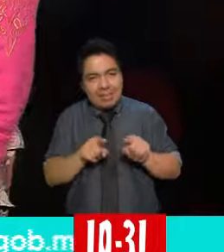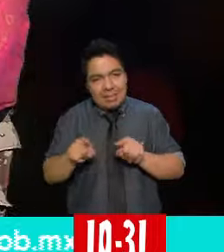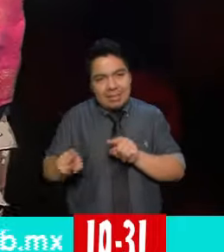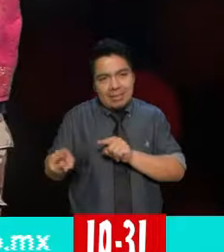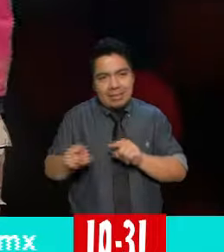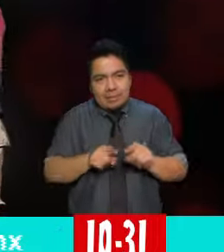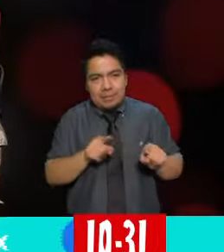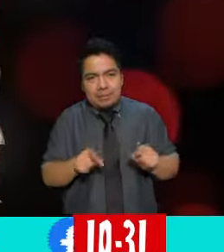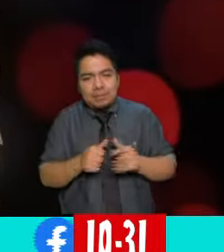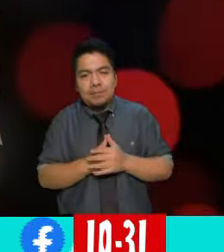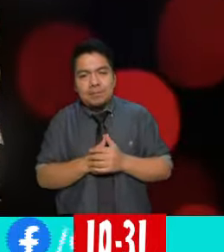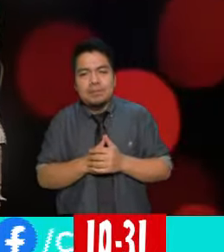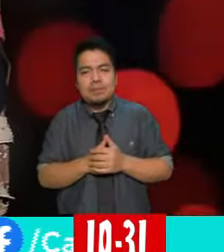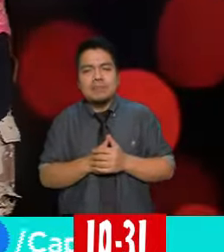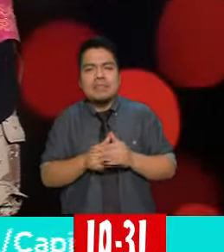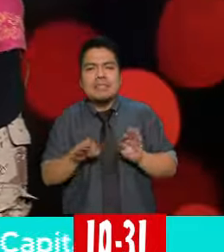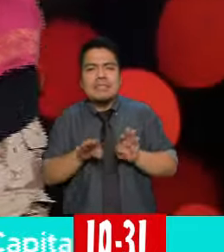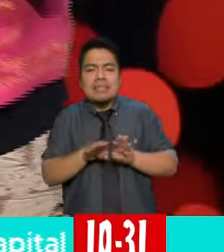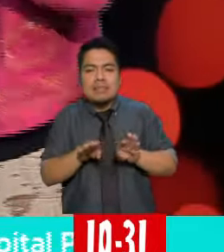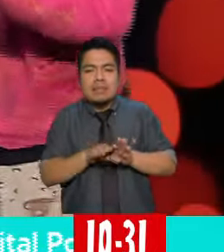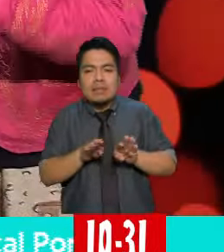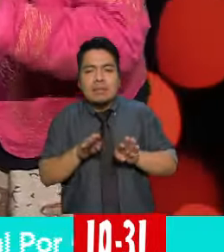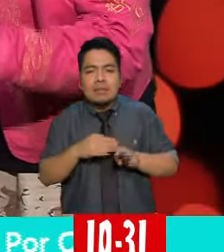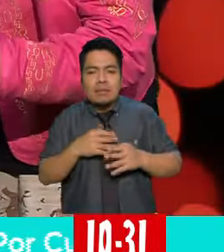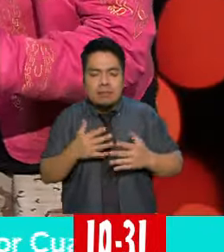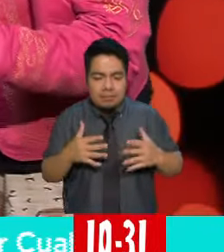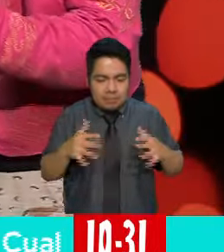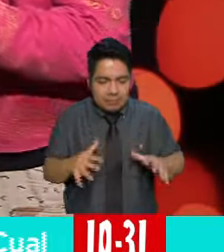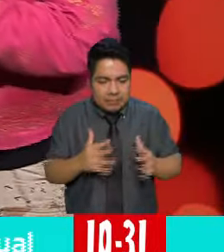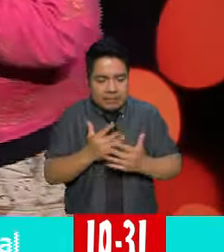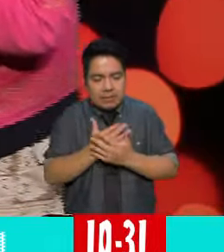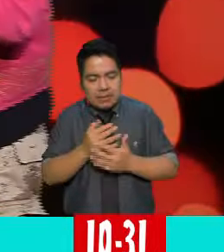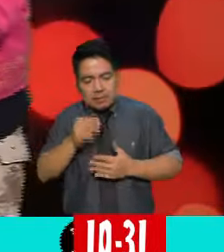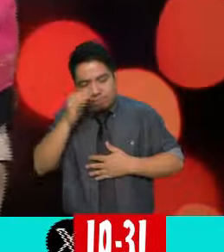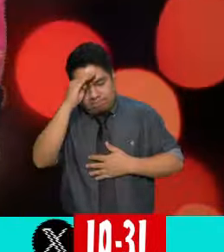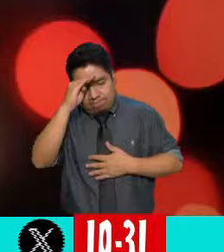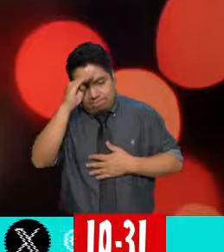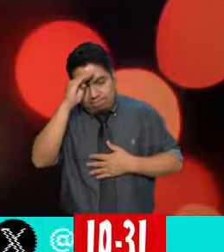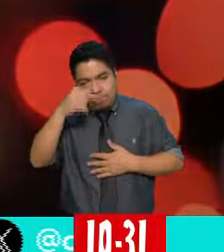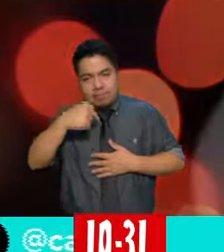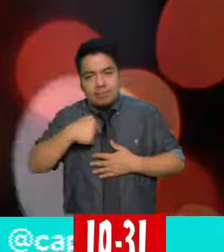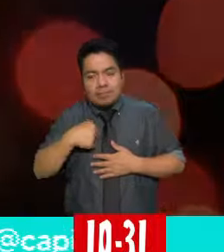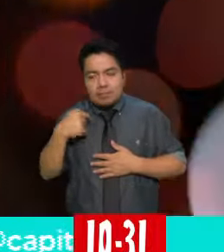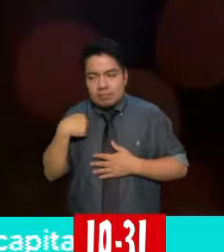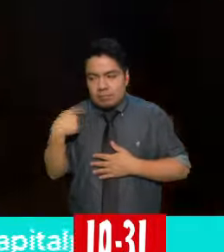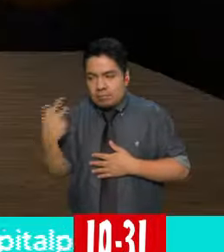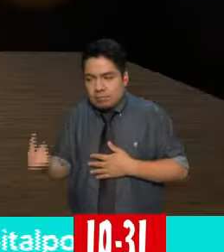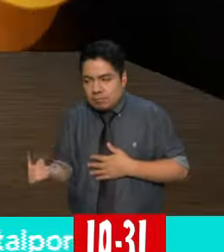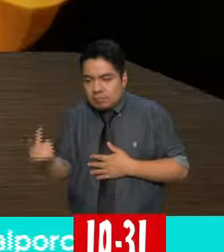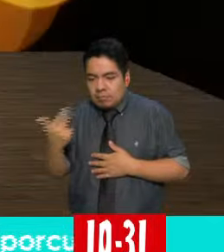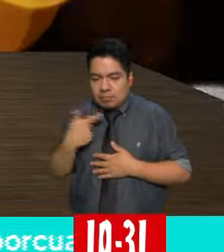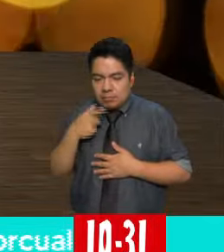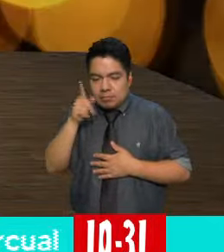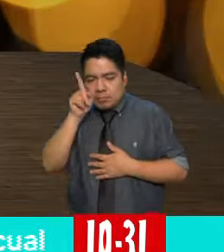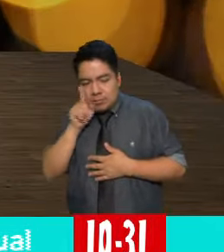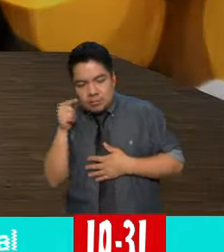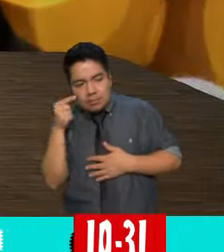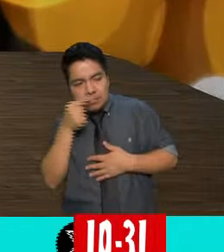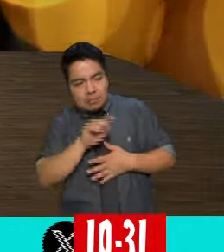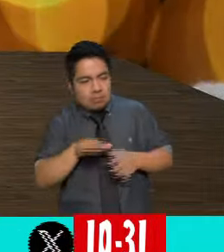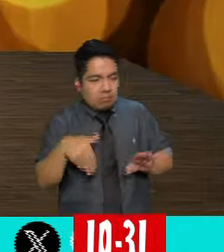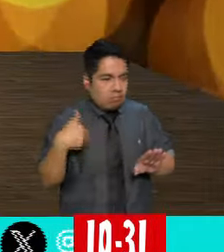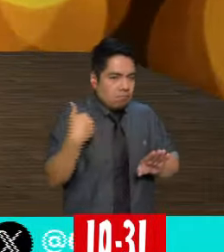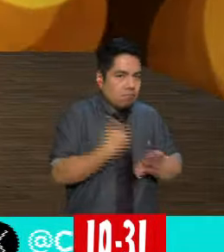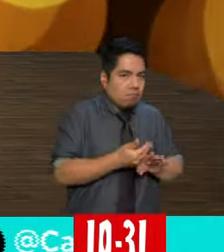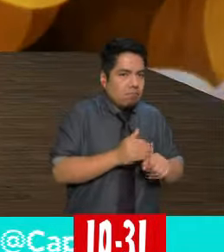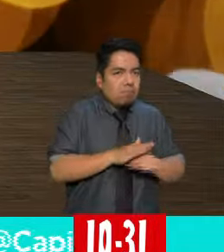De todo un poco. Págame lo que me ¿Y cómo le haces? Te pones en sus pies de repente y dices, yo a ver, si yo fuera ella, ¿a quién le estaría cantando y qué es lo que no me